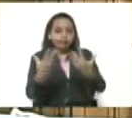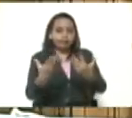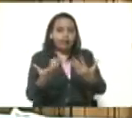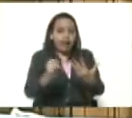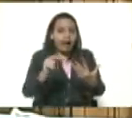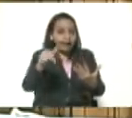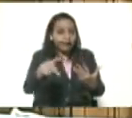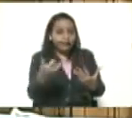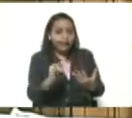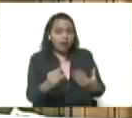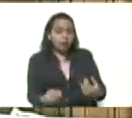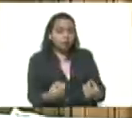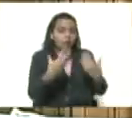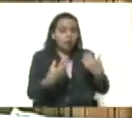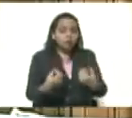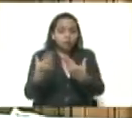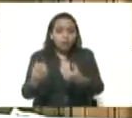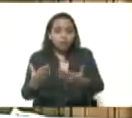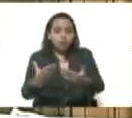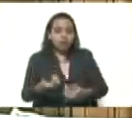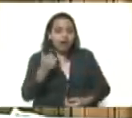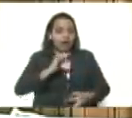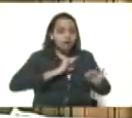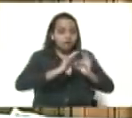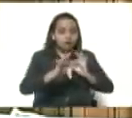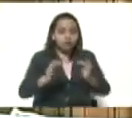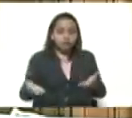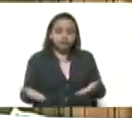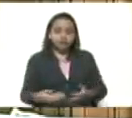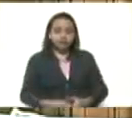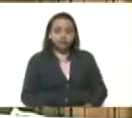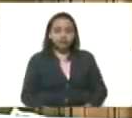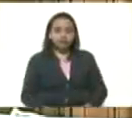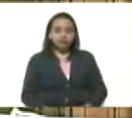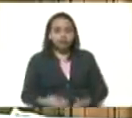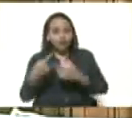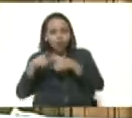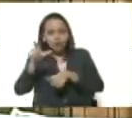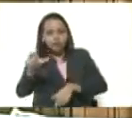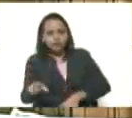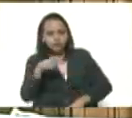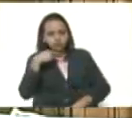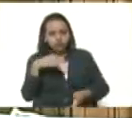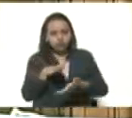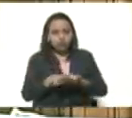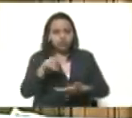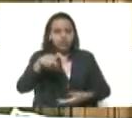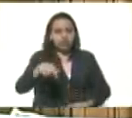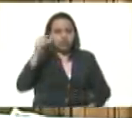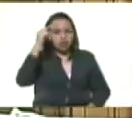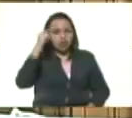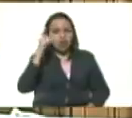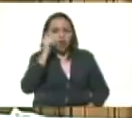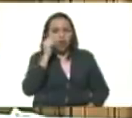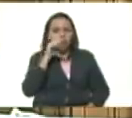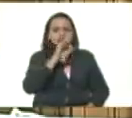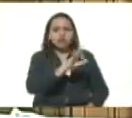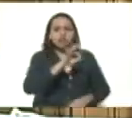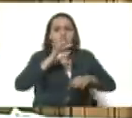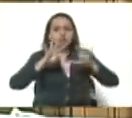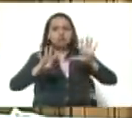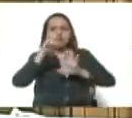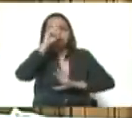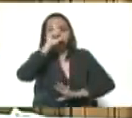ahí. Es un foco. El otro fallecido el día de hoy, un hombre de 39